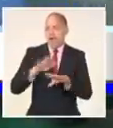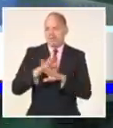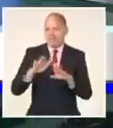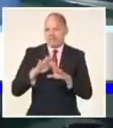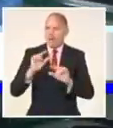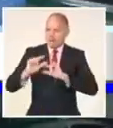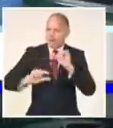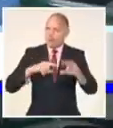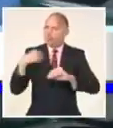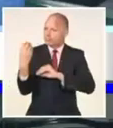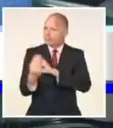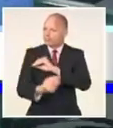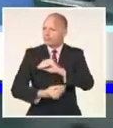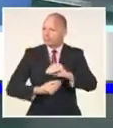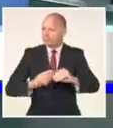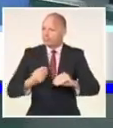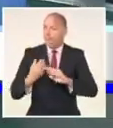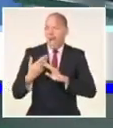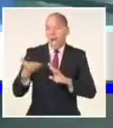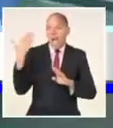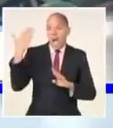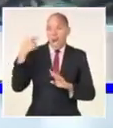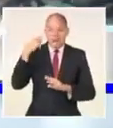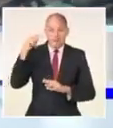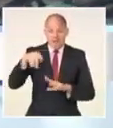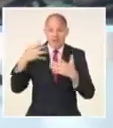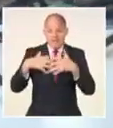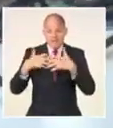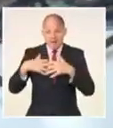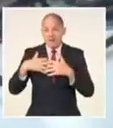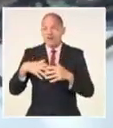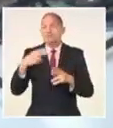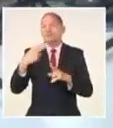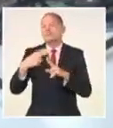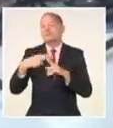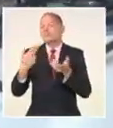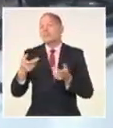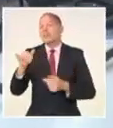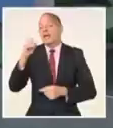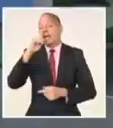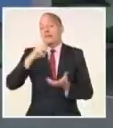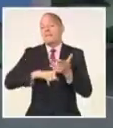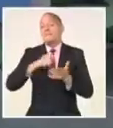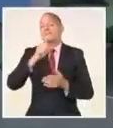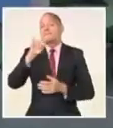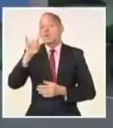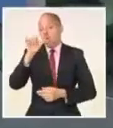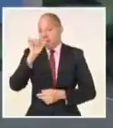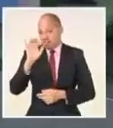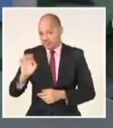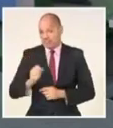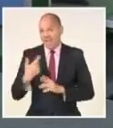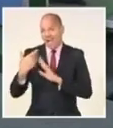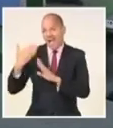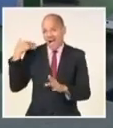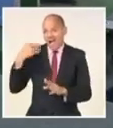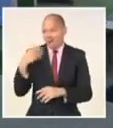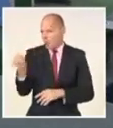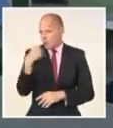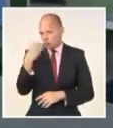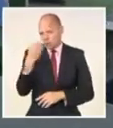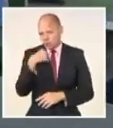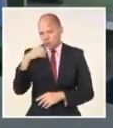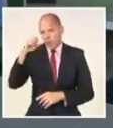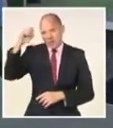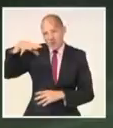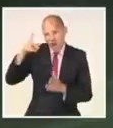modalidad, Input pagaba mensualmente, como promedio, 125 mil pesos por concepto